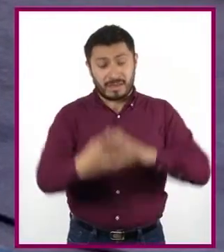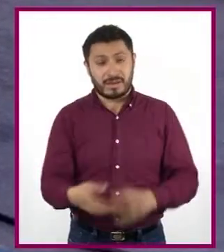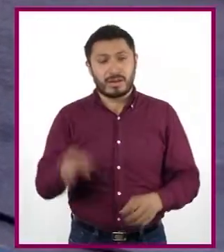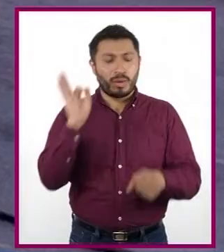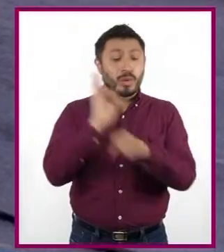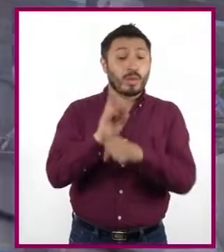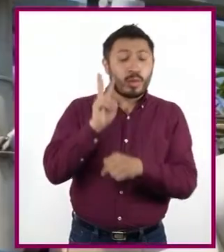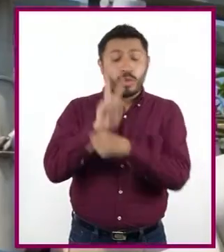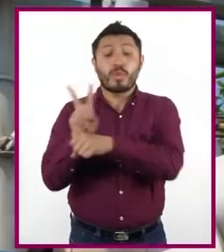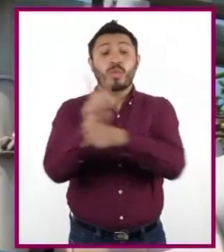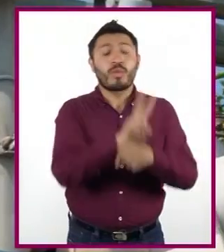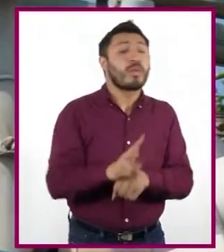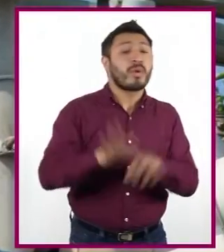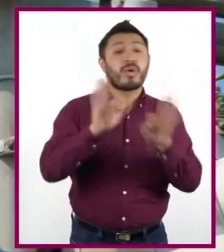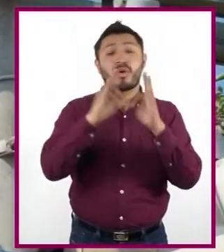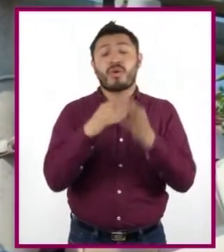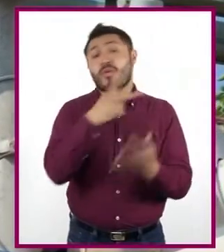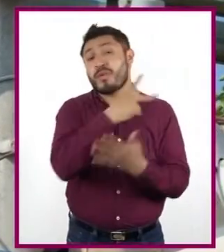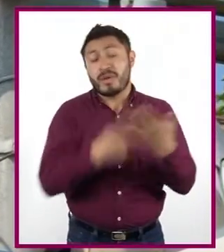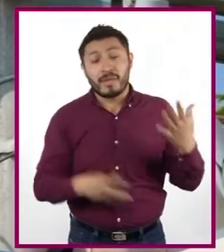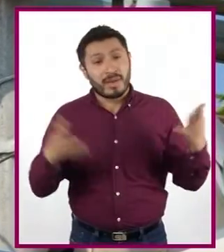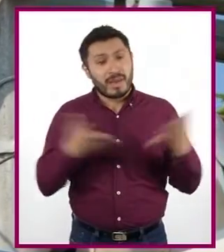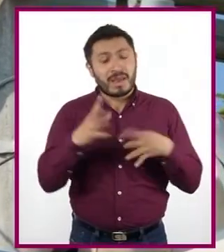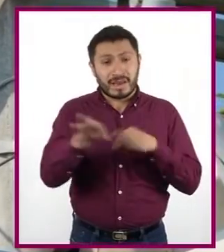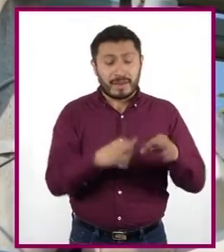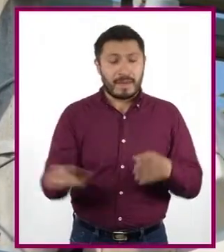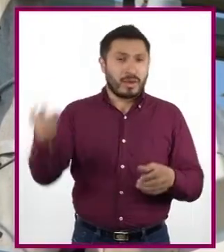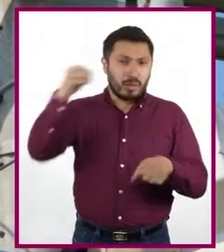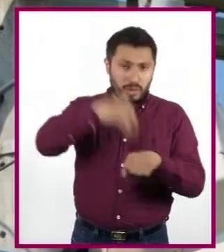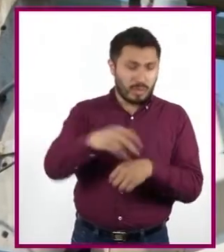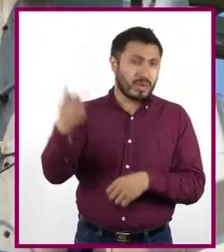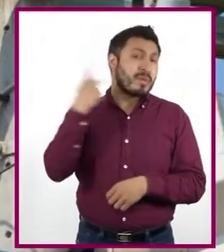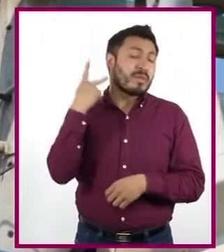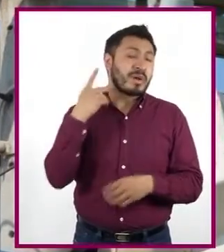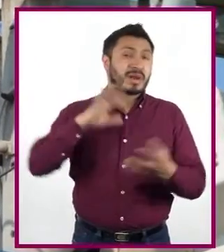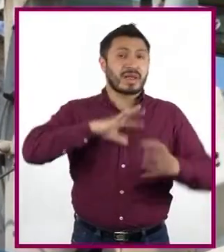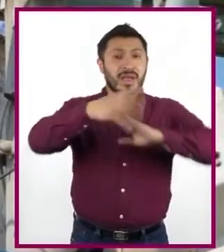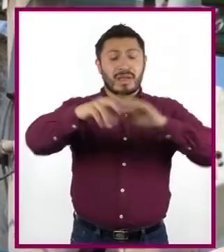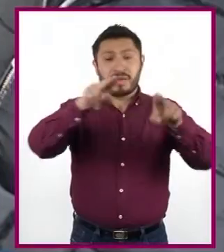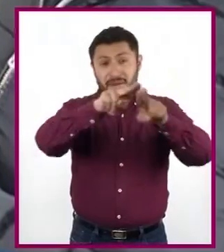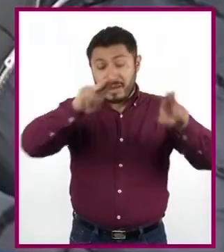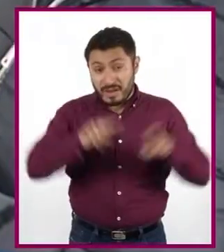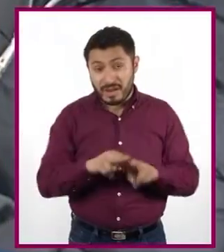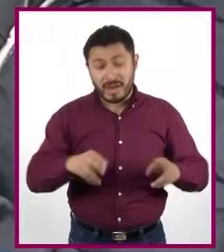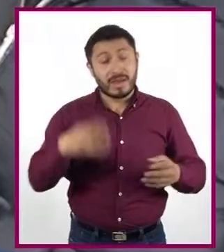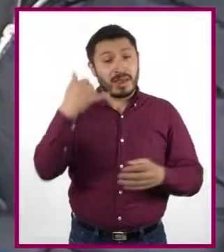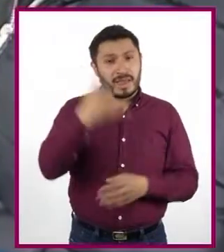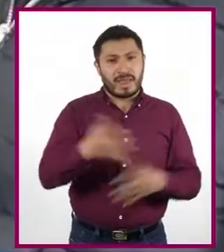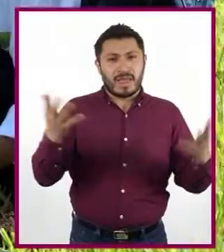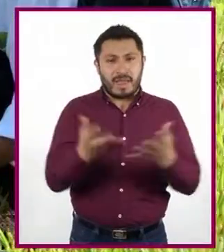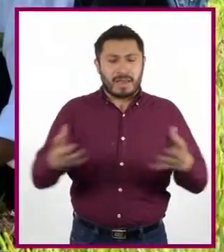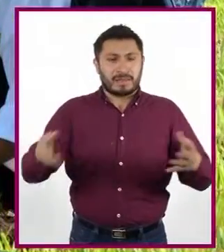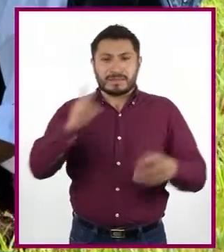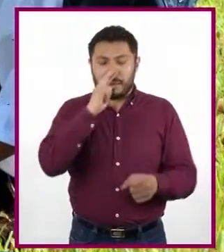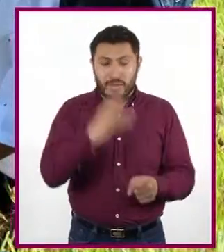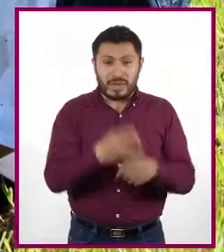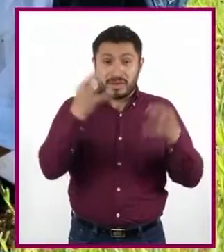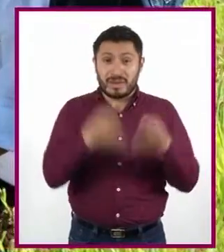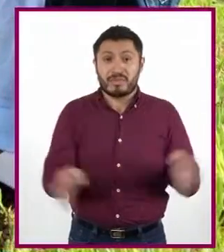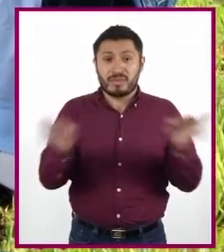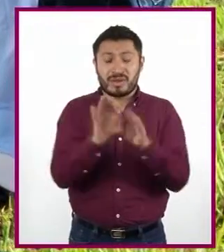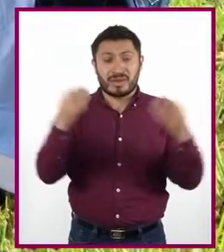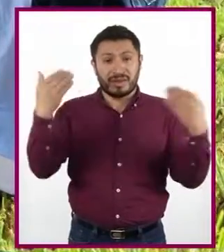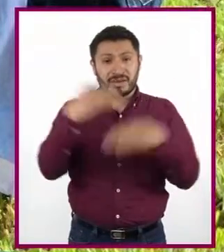supervisar los procesos de planificación, establecer políticas ambientales en la escala nacional y desempeñar una función clave en la